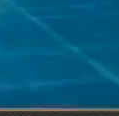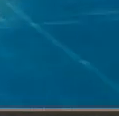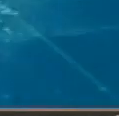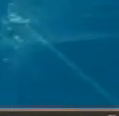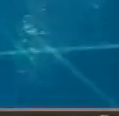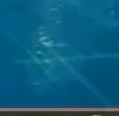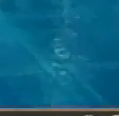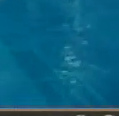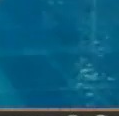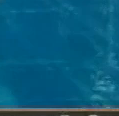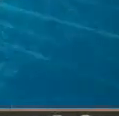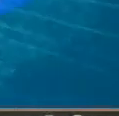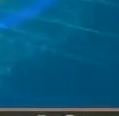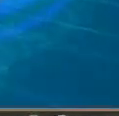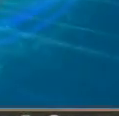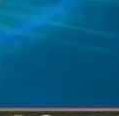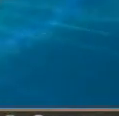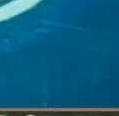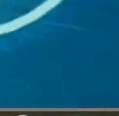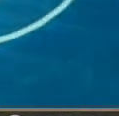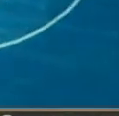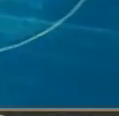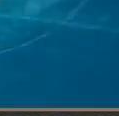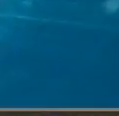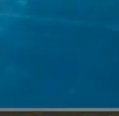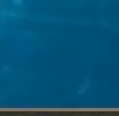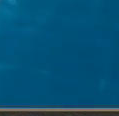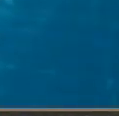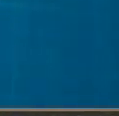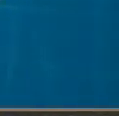de Venezuela, va a actuar en este caso con suma